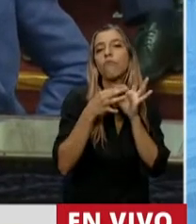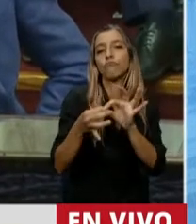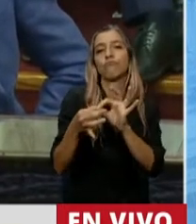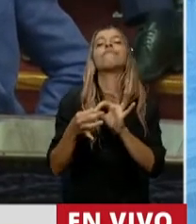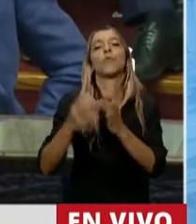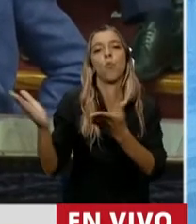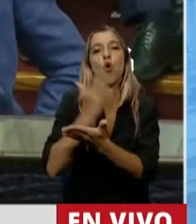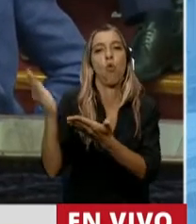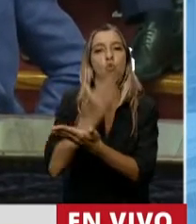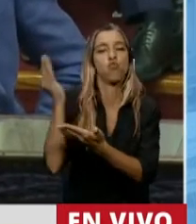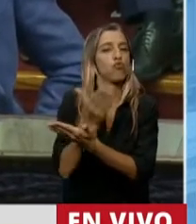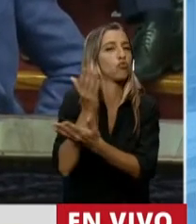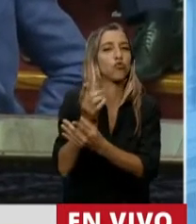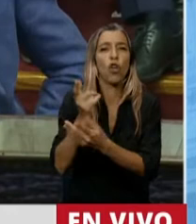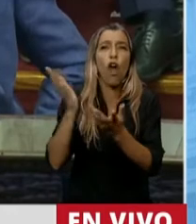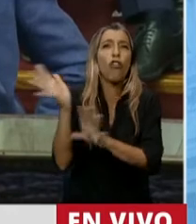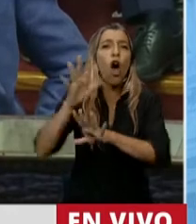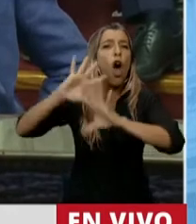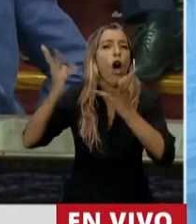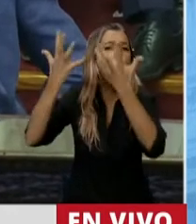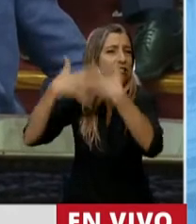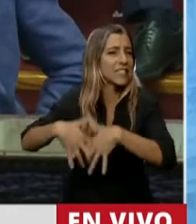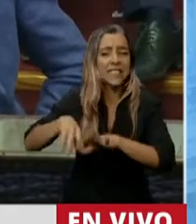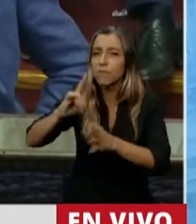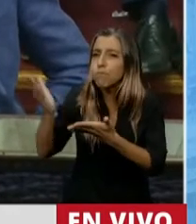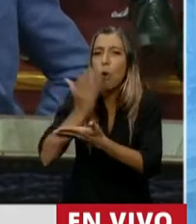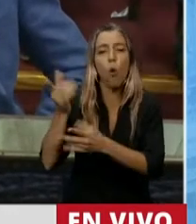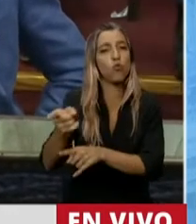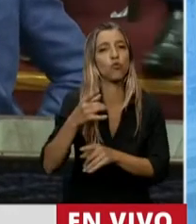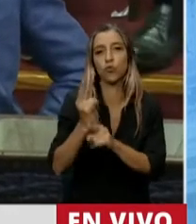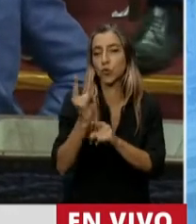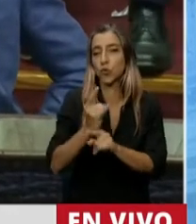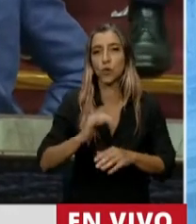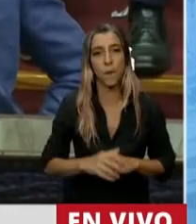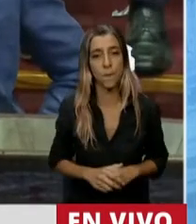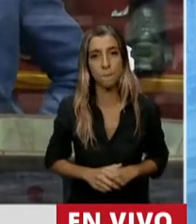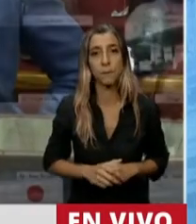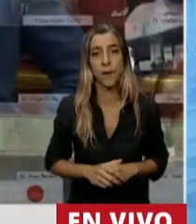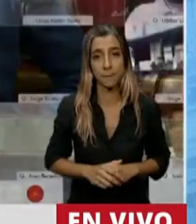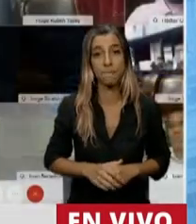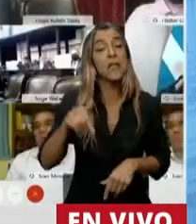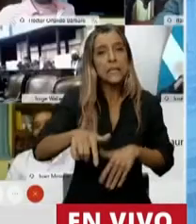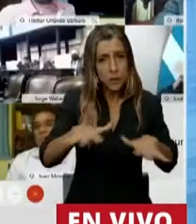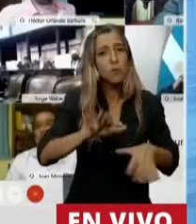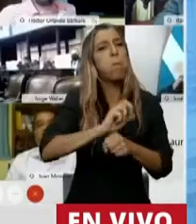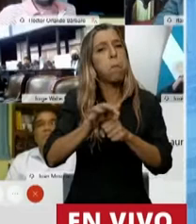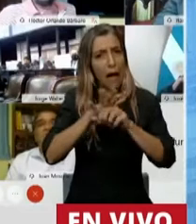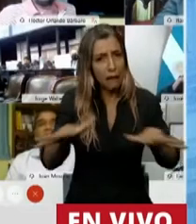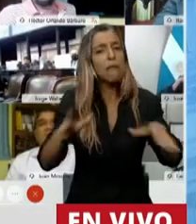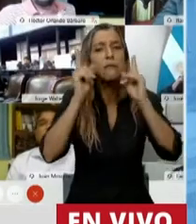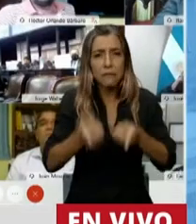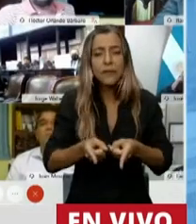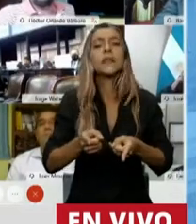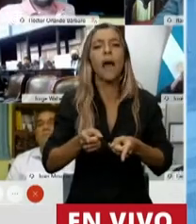Y no solo por el efecto de la pandemia, sino por el estado en que quedó el